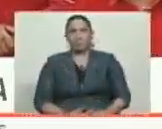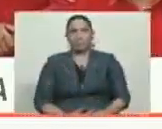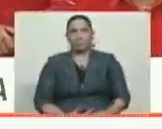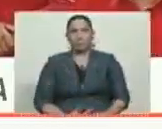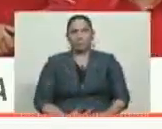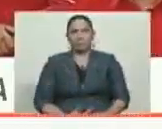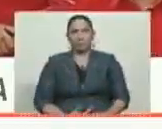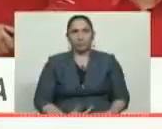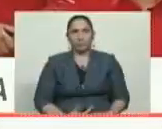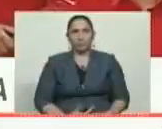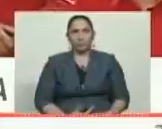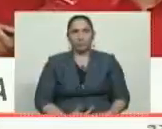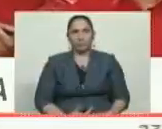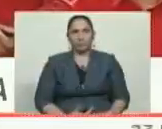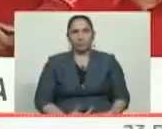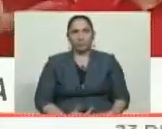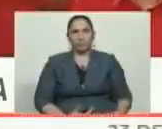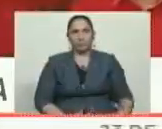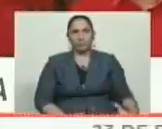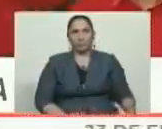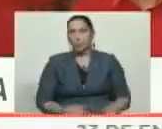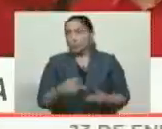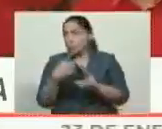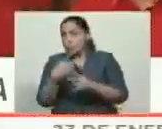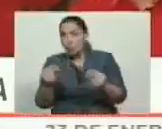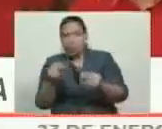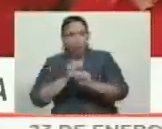Lo que no está claro es cómo van a salir.